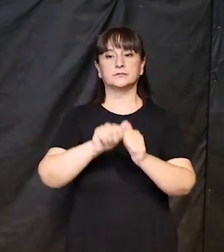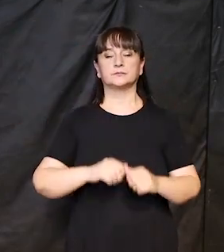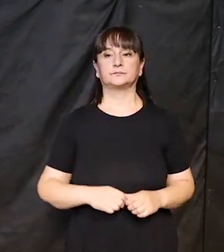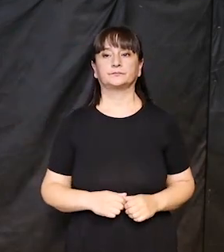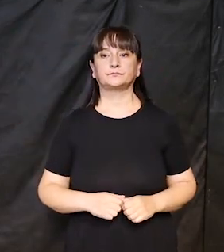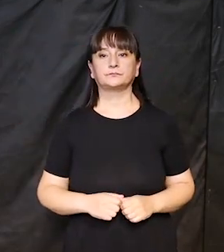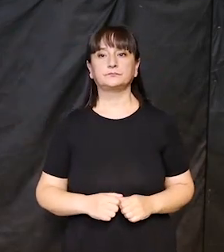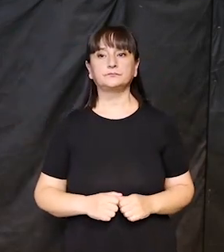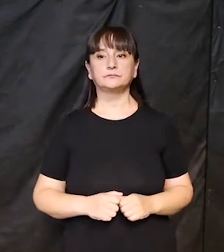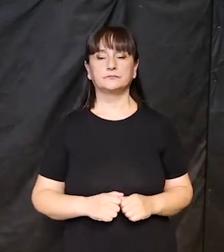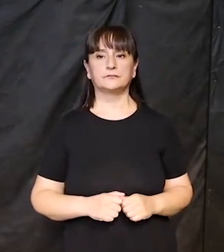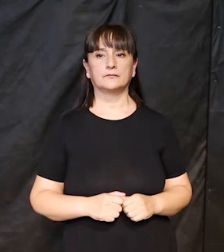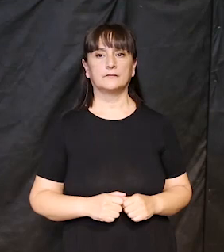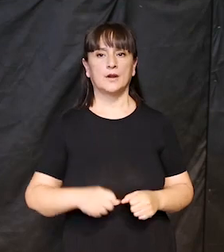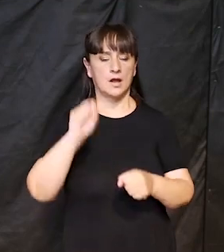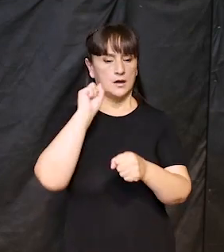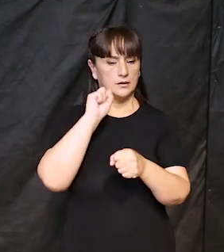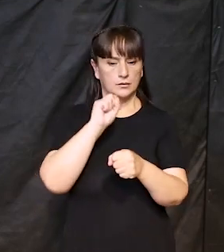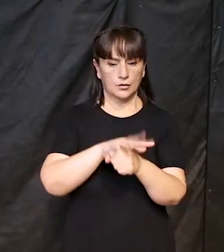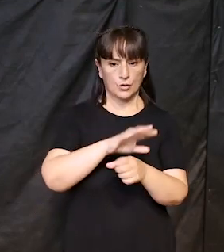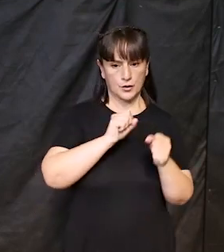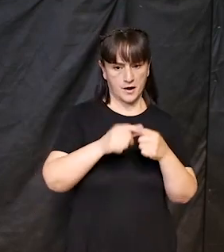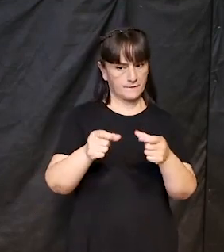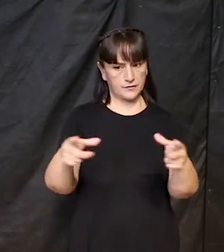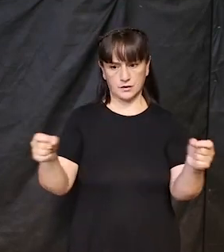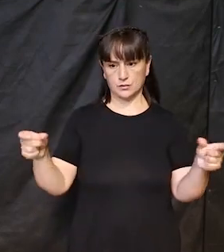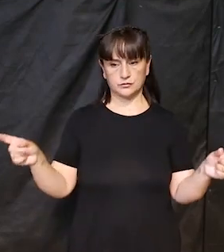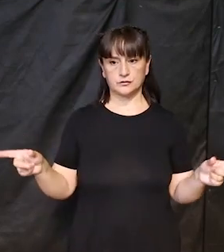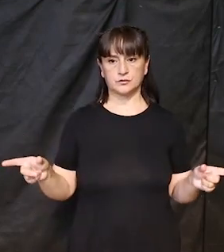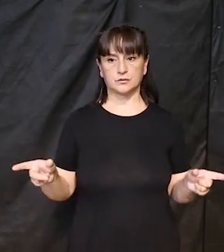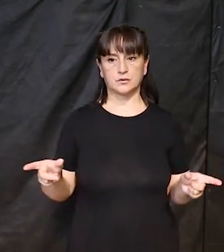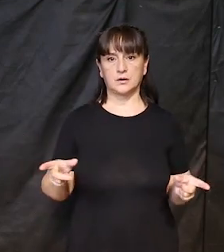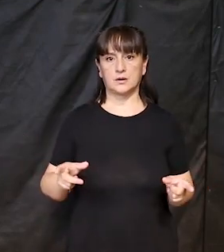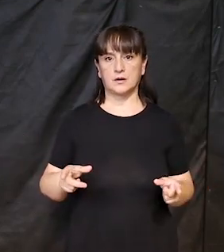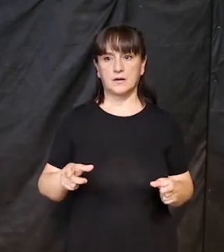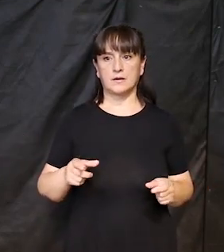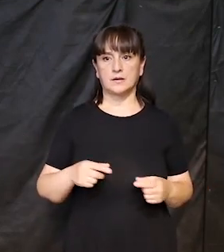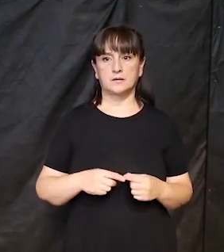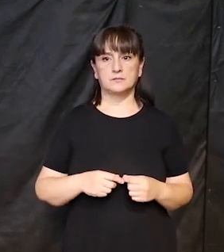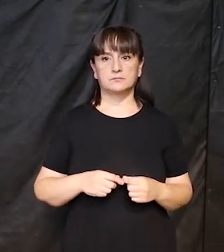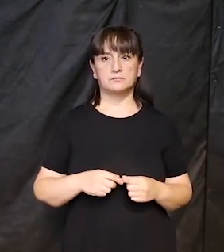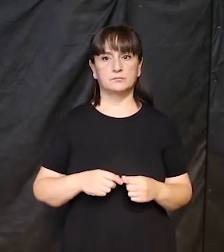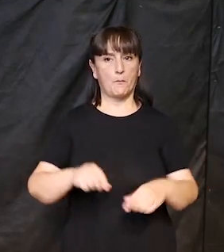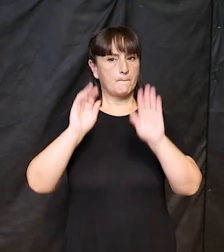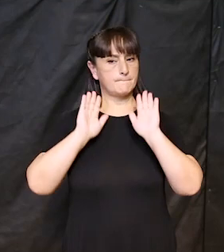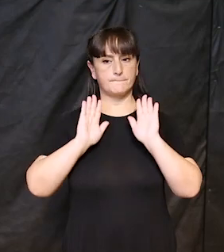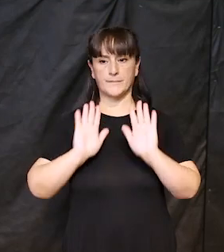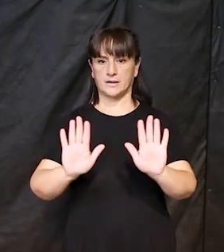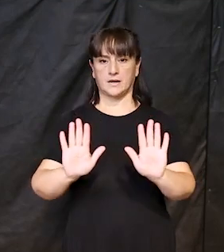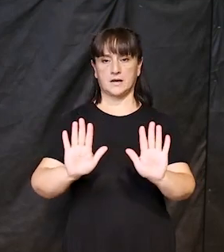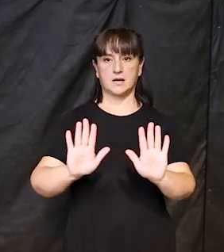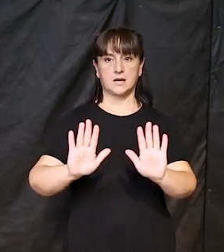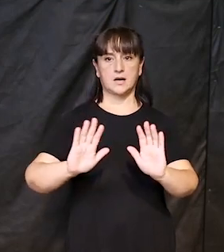o pandemias que se desatan nos quieren inhibir el potencial que tenemos una capacidad que tenemos solamente